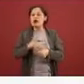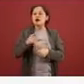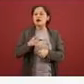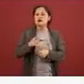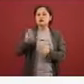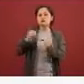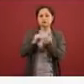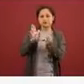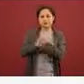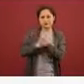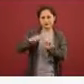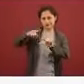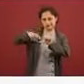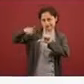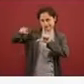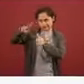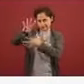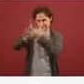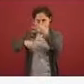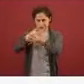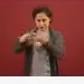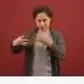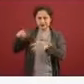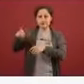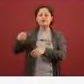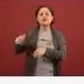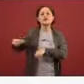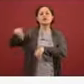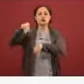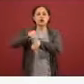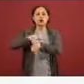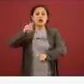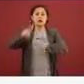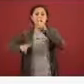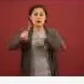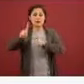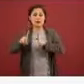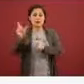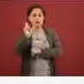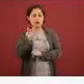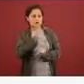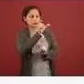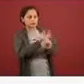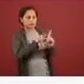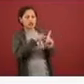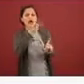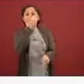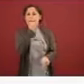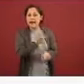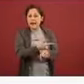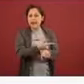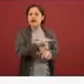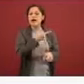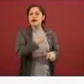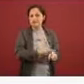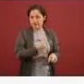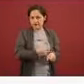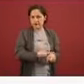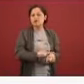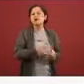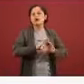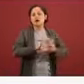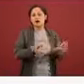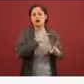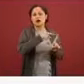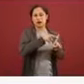están distribuidos de acuerdo a su estado clínico al momento de la detección. obviamente la persona puede cambiar